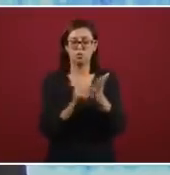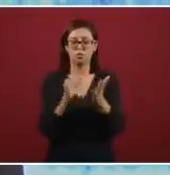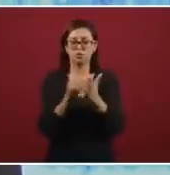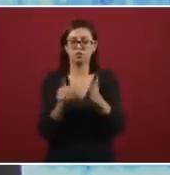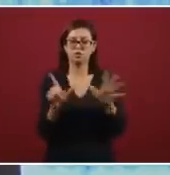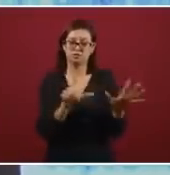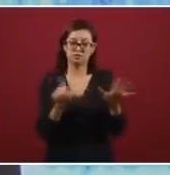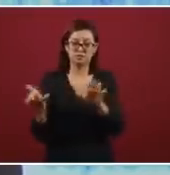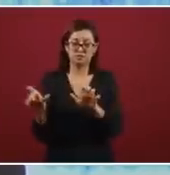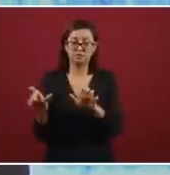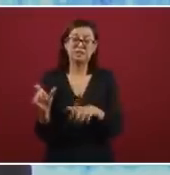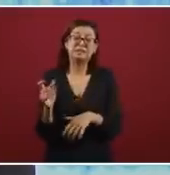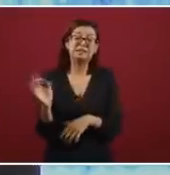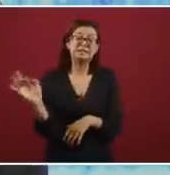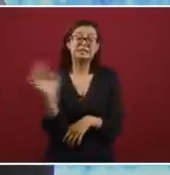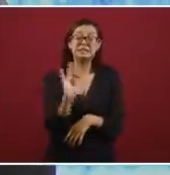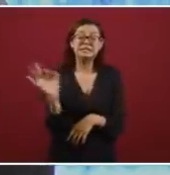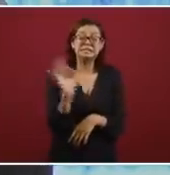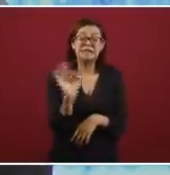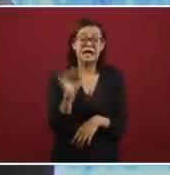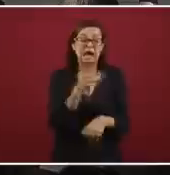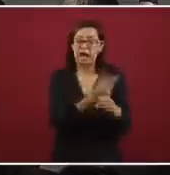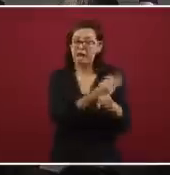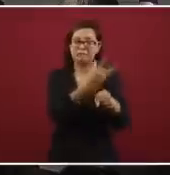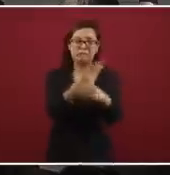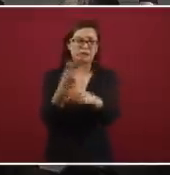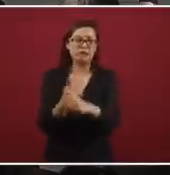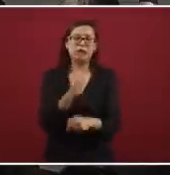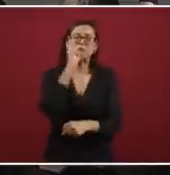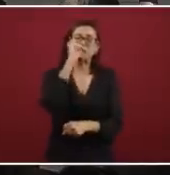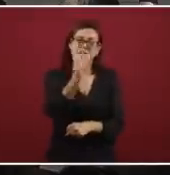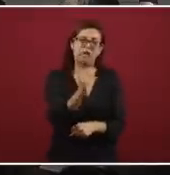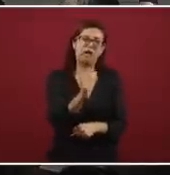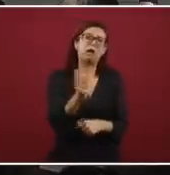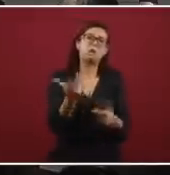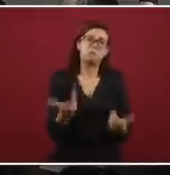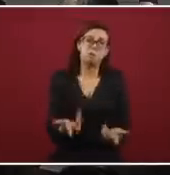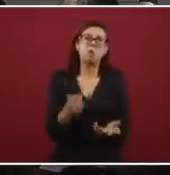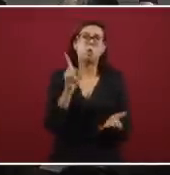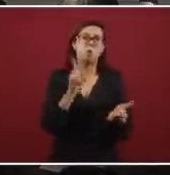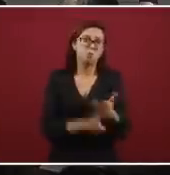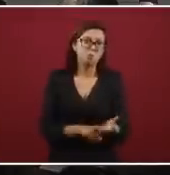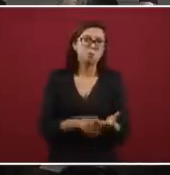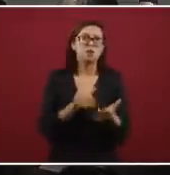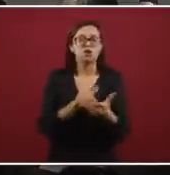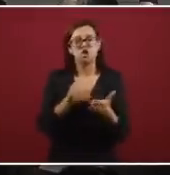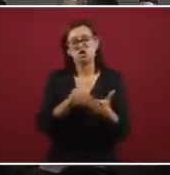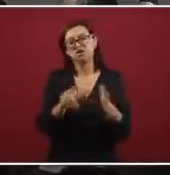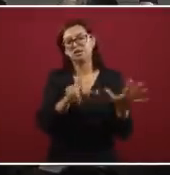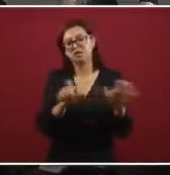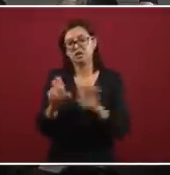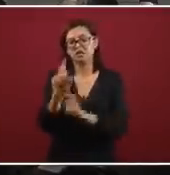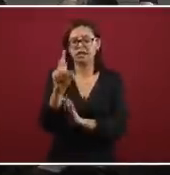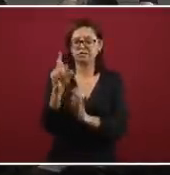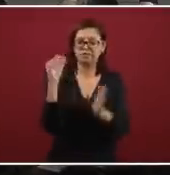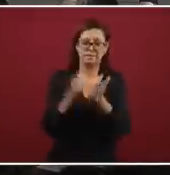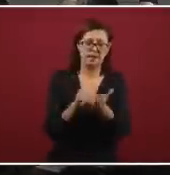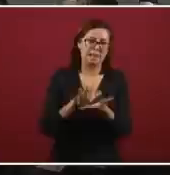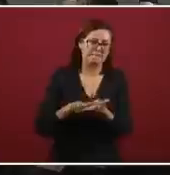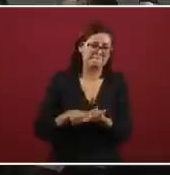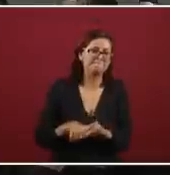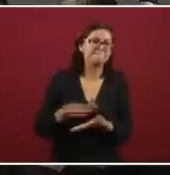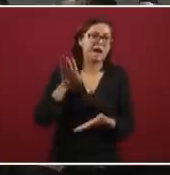no tuviéramos el libramiento, estaríamos seguramente en 1.730.000. O sea, habría un